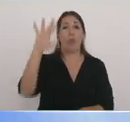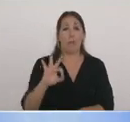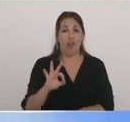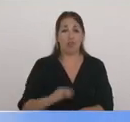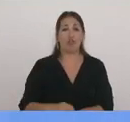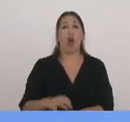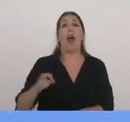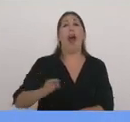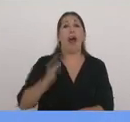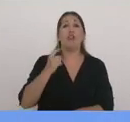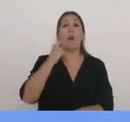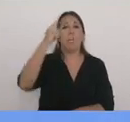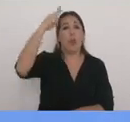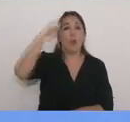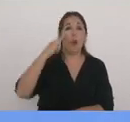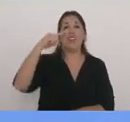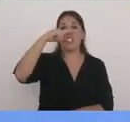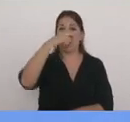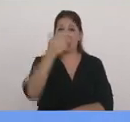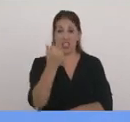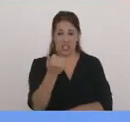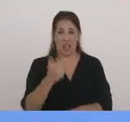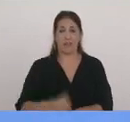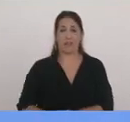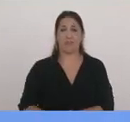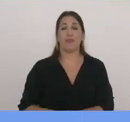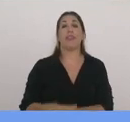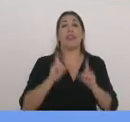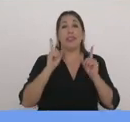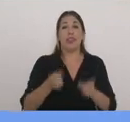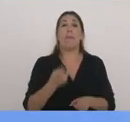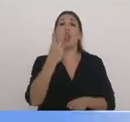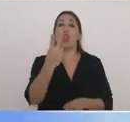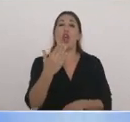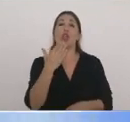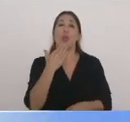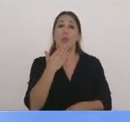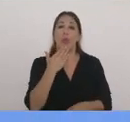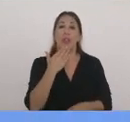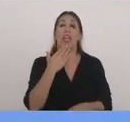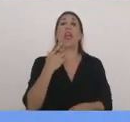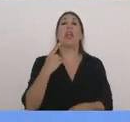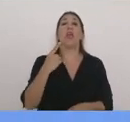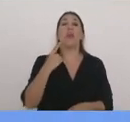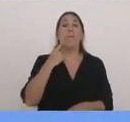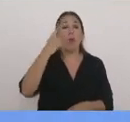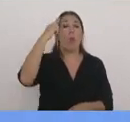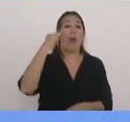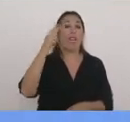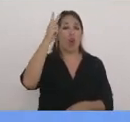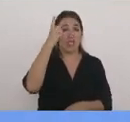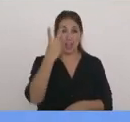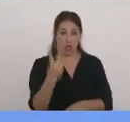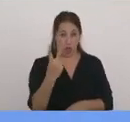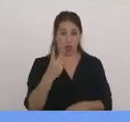de marzo de 1976 y el 2 de abril del 82, perdón.